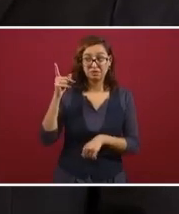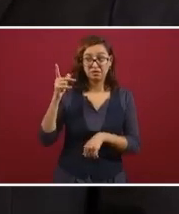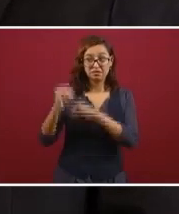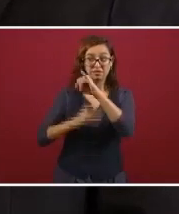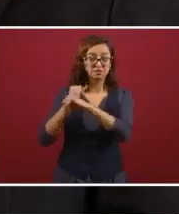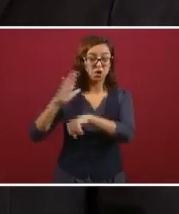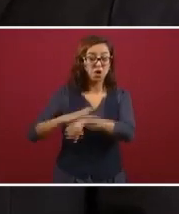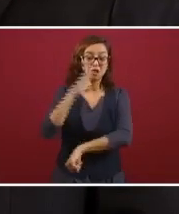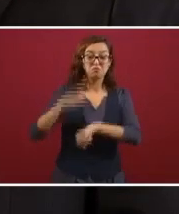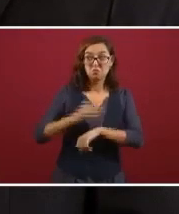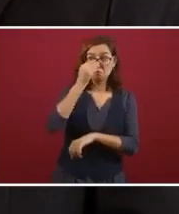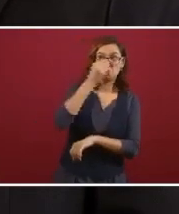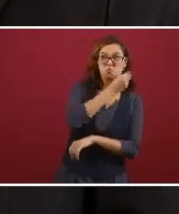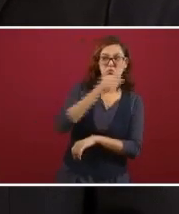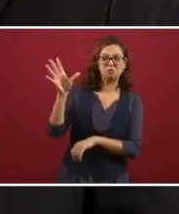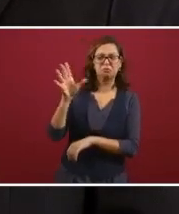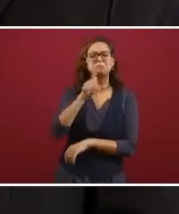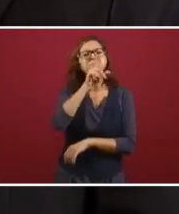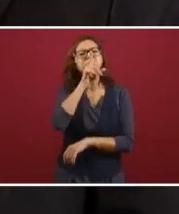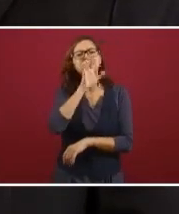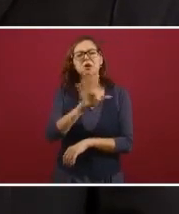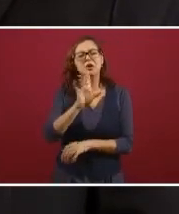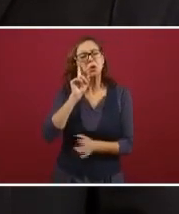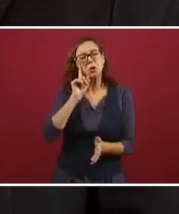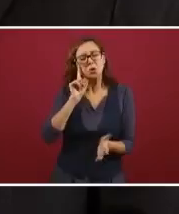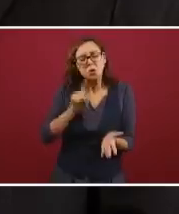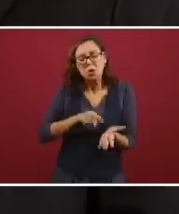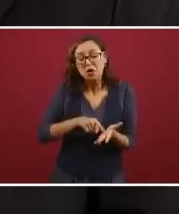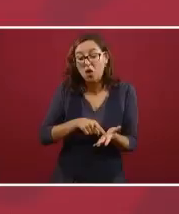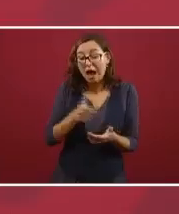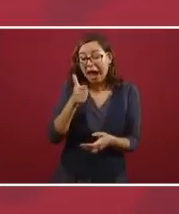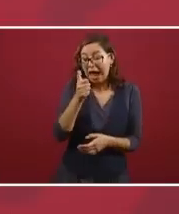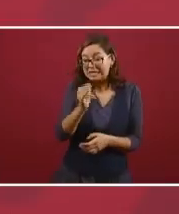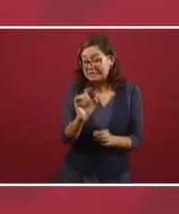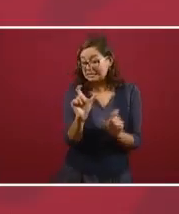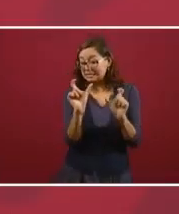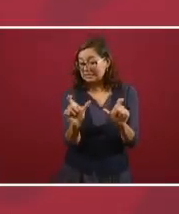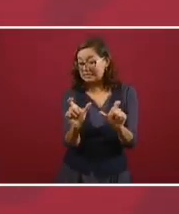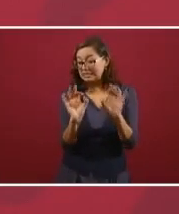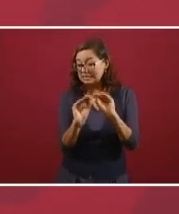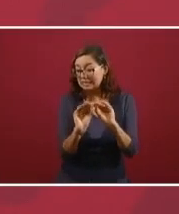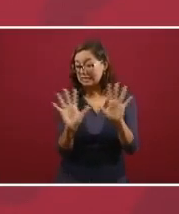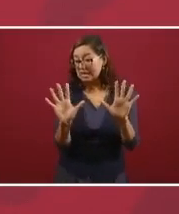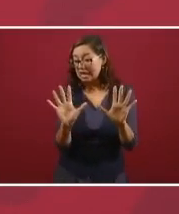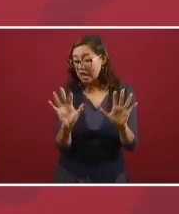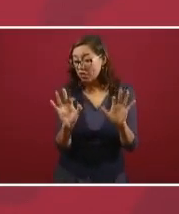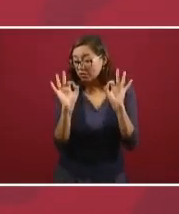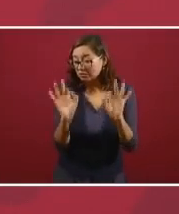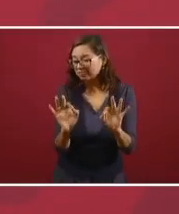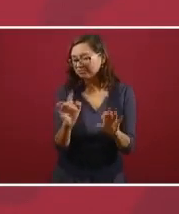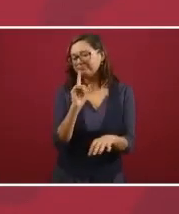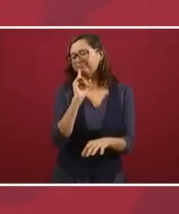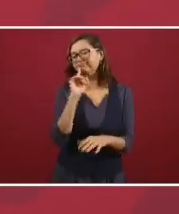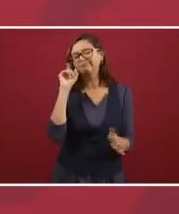de la Coordinadora Nacional de Trabajadores de la Educación, la CENTE, el presidente de México, Andrés Manuel López Obrador, aseguró que ya se llegó a un acuerdo y con